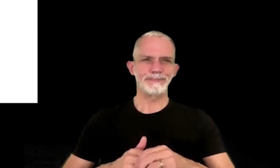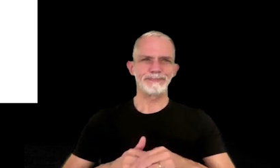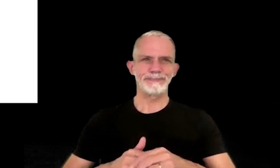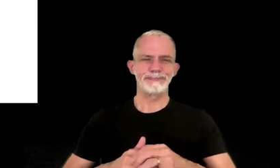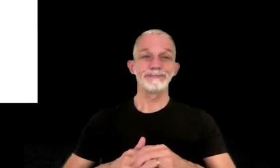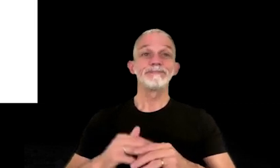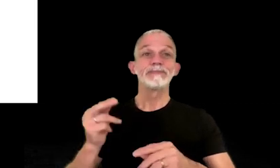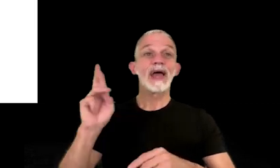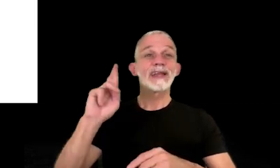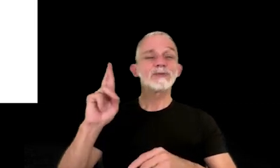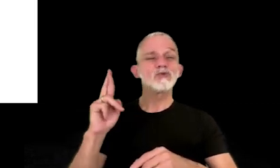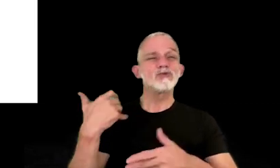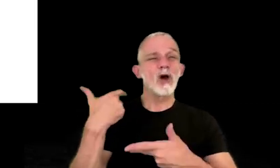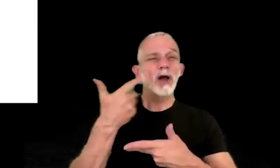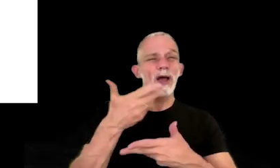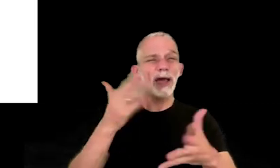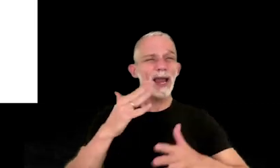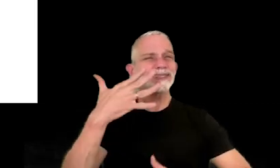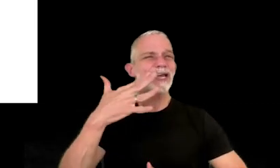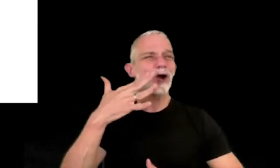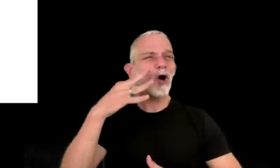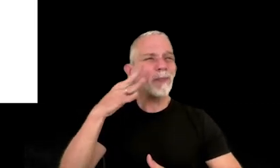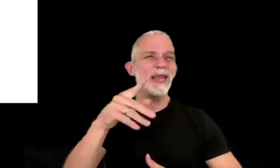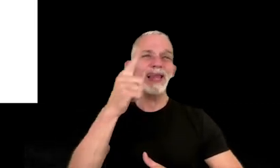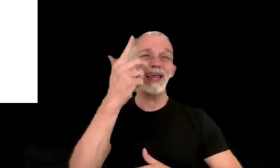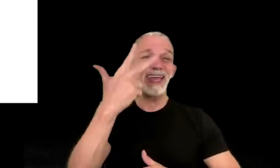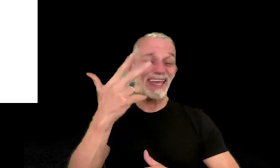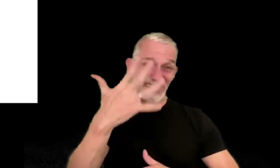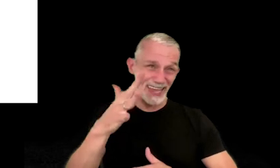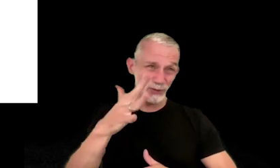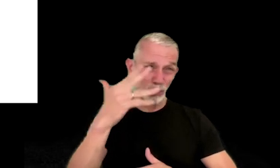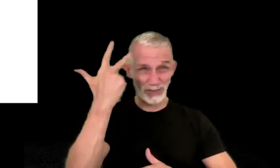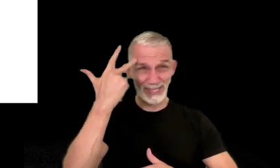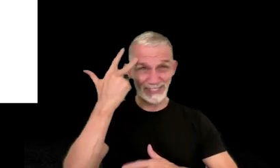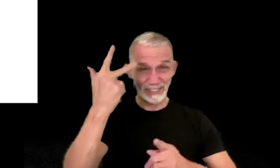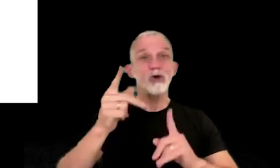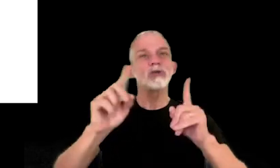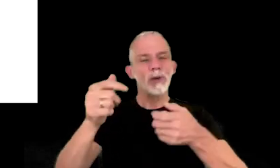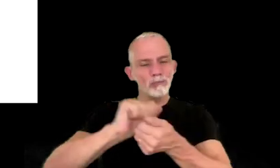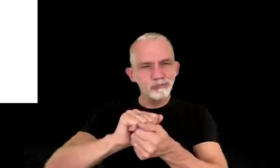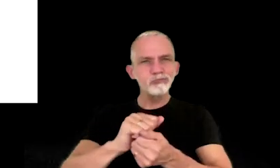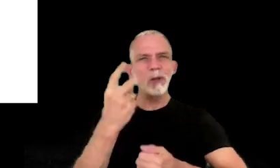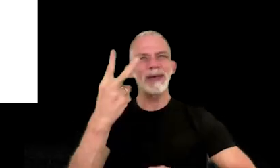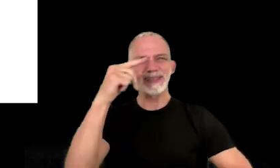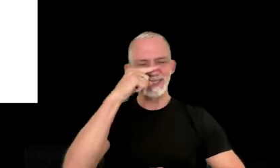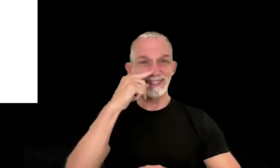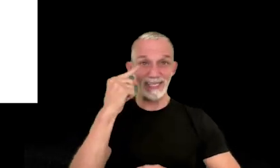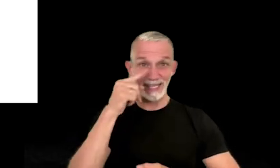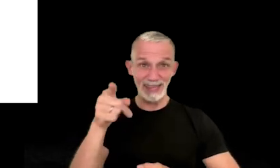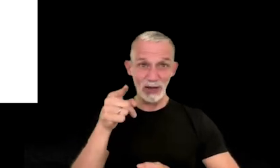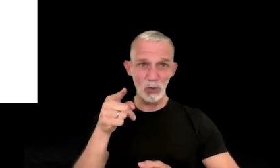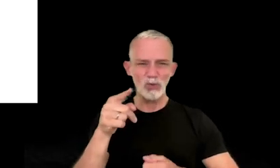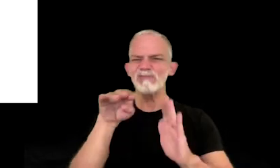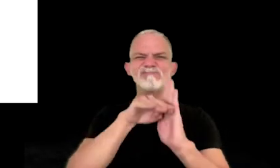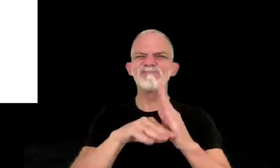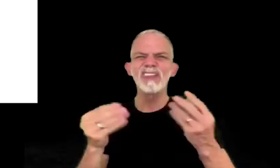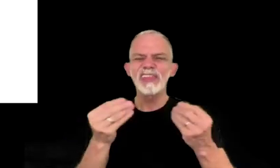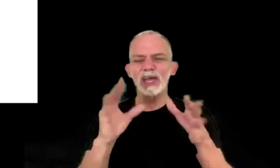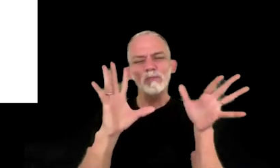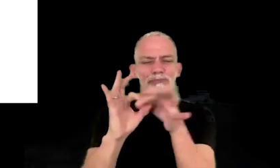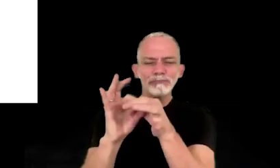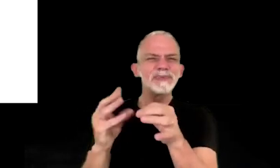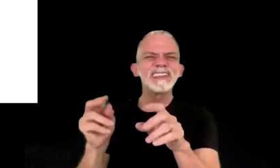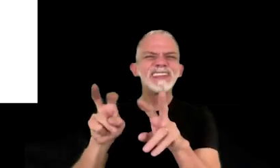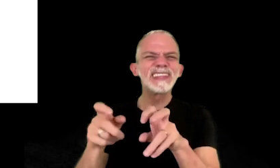La Resolución General 5518, también publicada el 27 de junio, se vincula